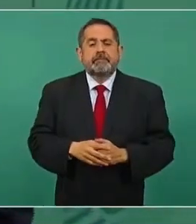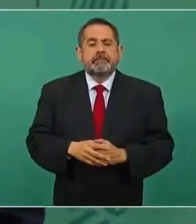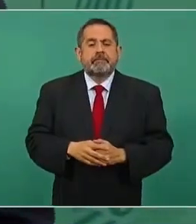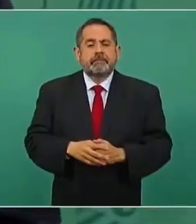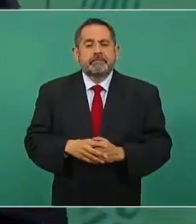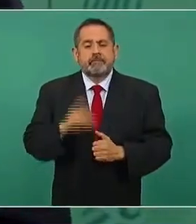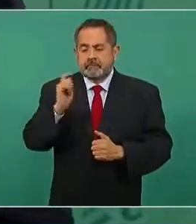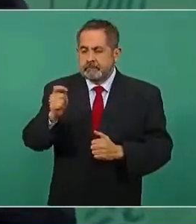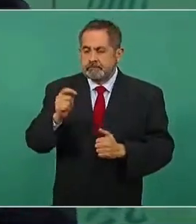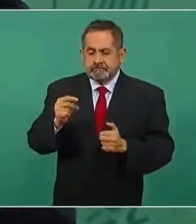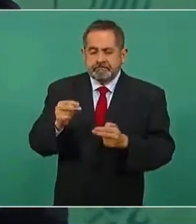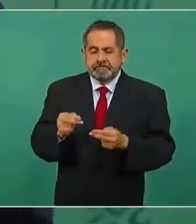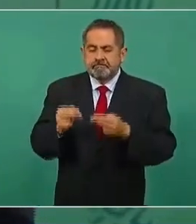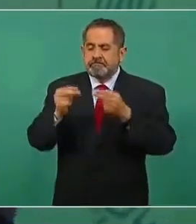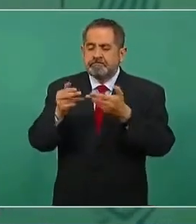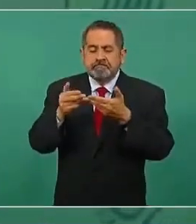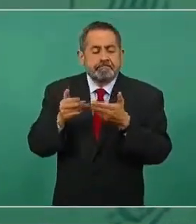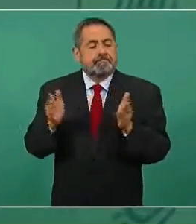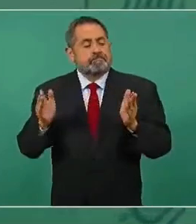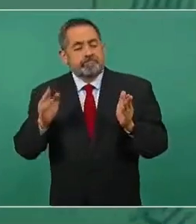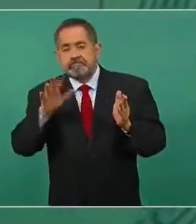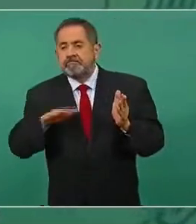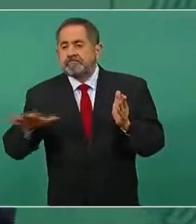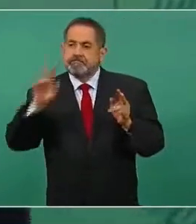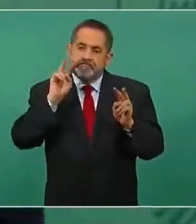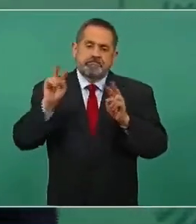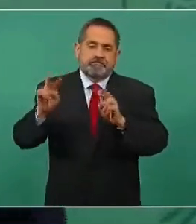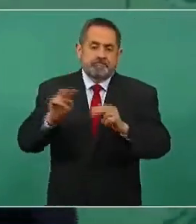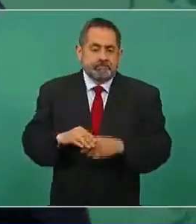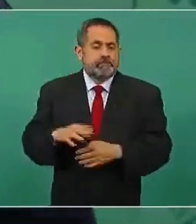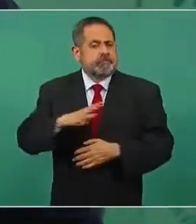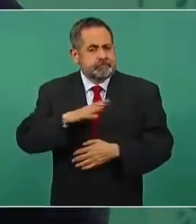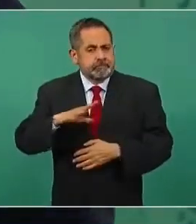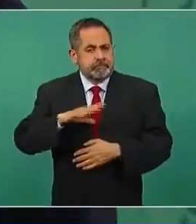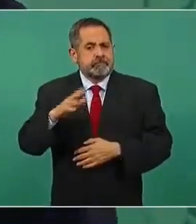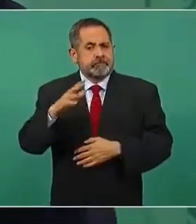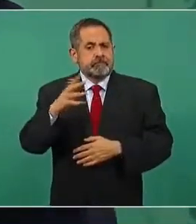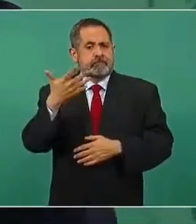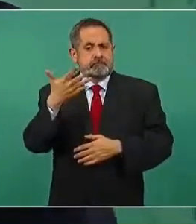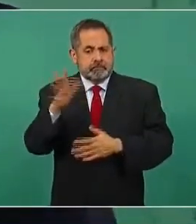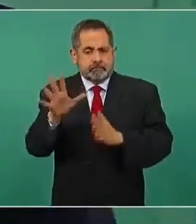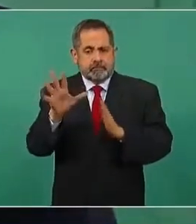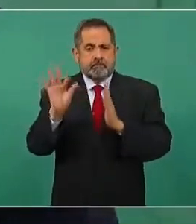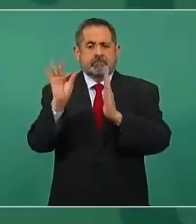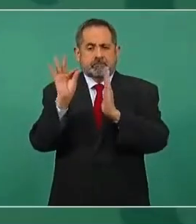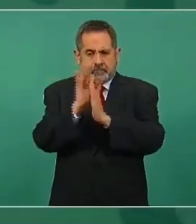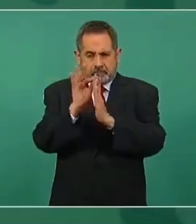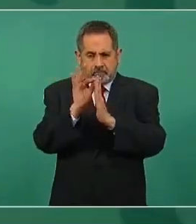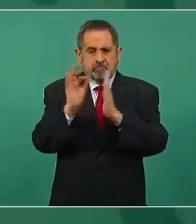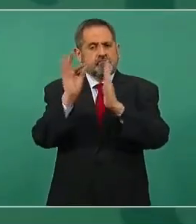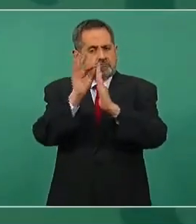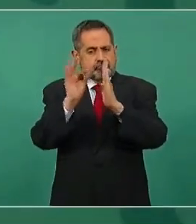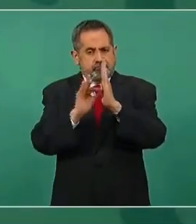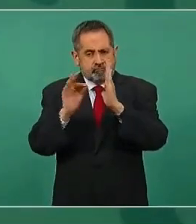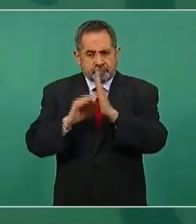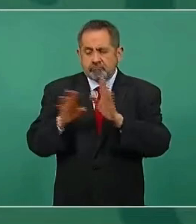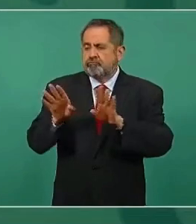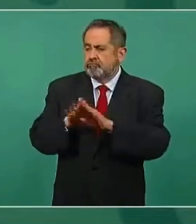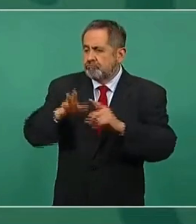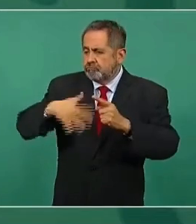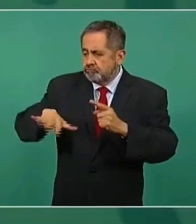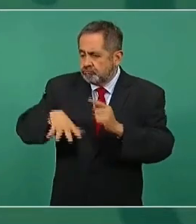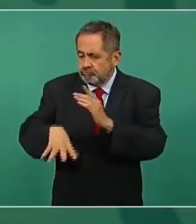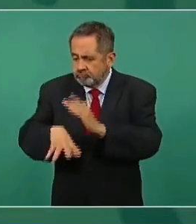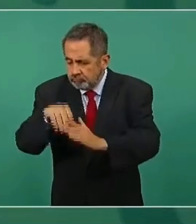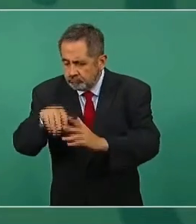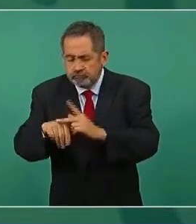el negocio público, pero ya hay 10 puntos que tienen que ver con exploración, que tienen